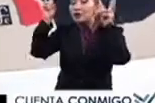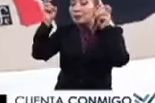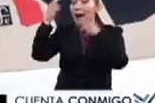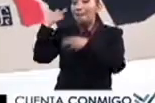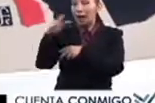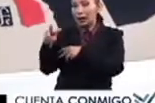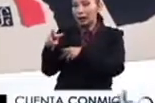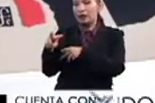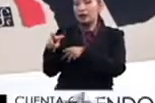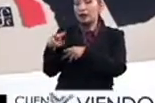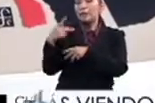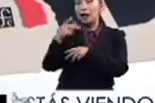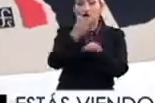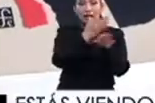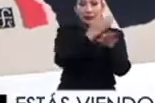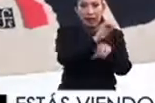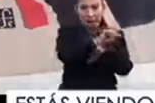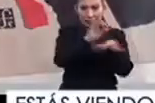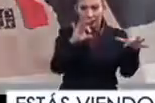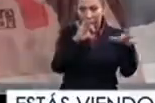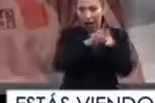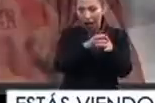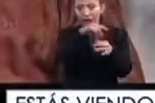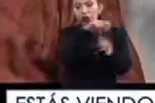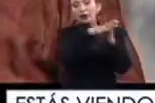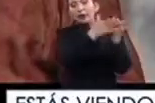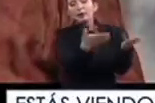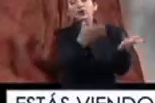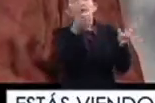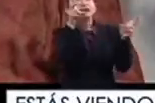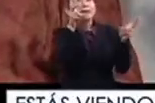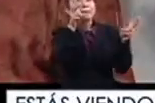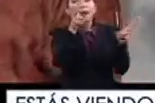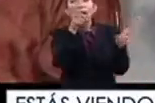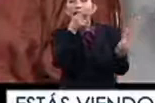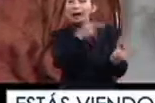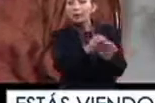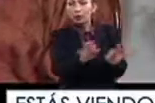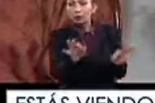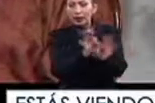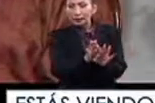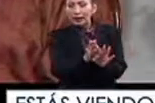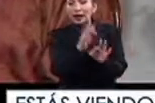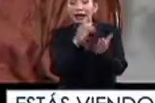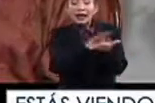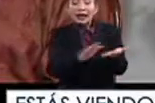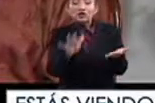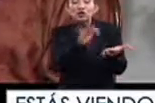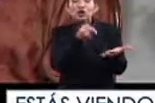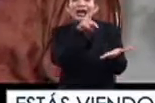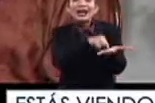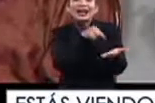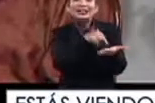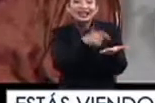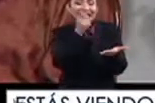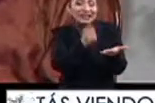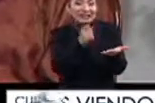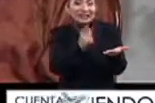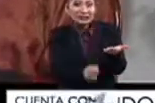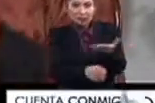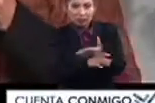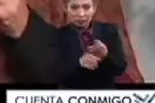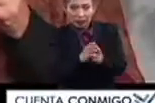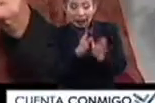el que estoy haciendo ahorita con Argentina es un libro donde primordialmente la lectura es la que define las